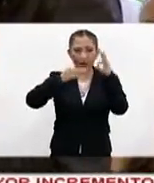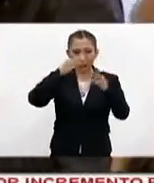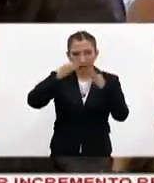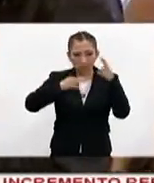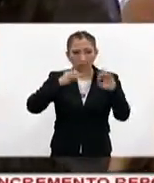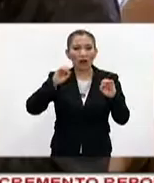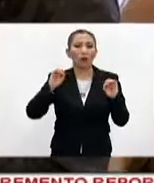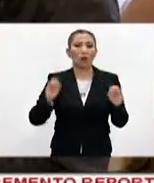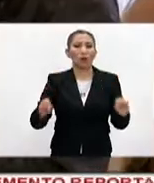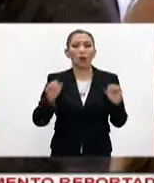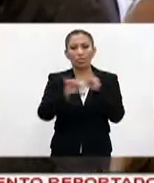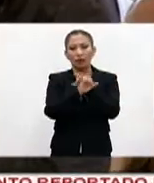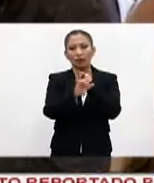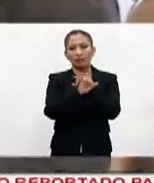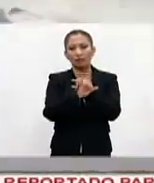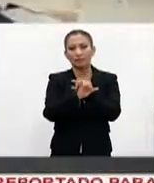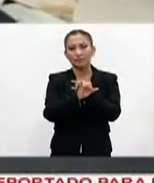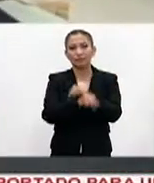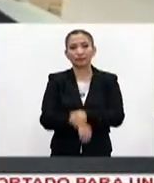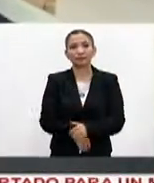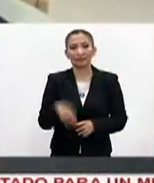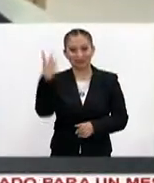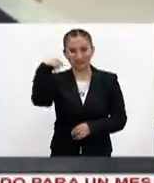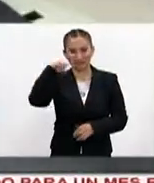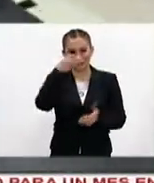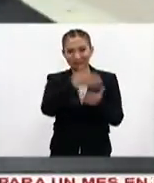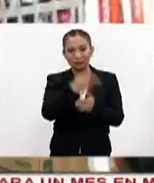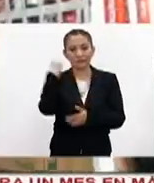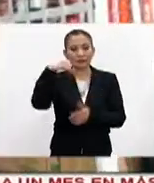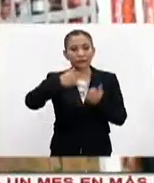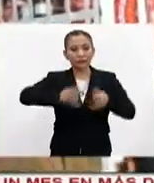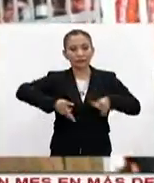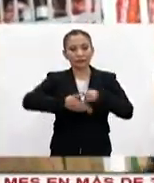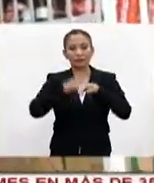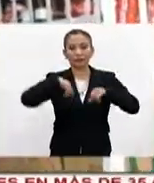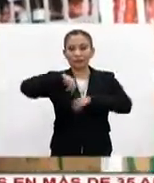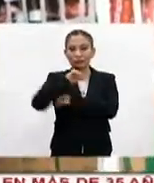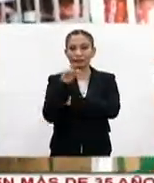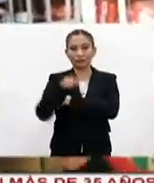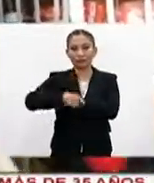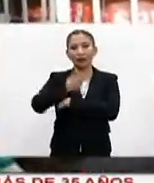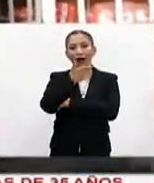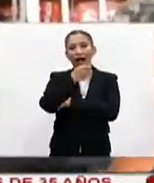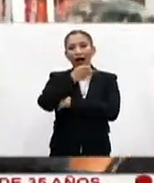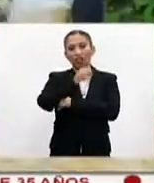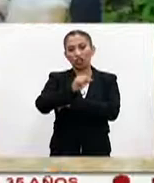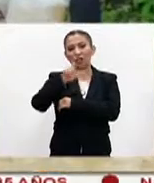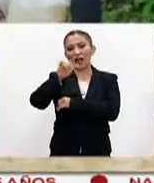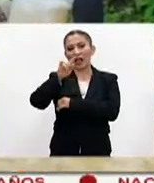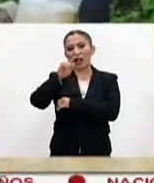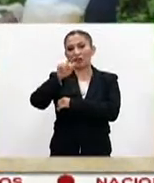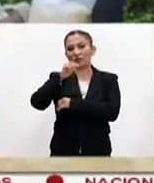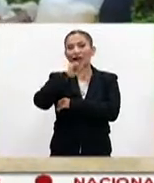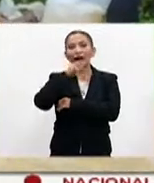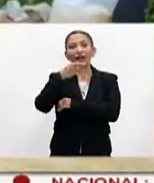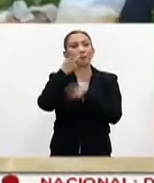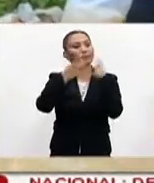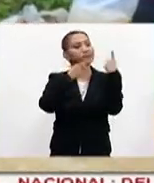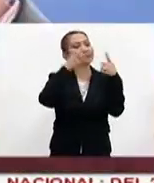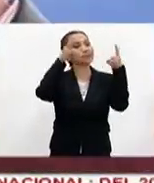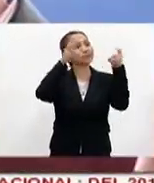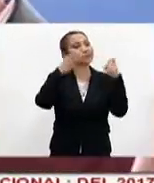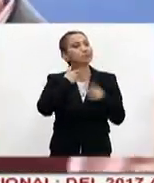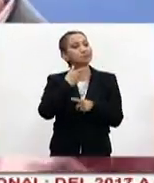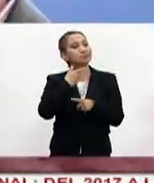noticiosos o en las redes sociales. De gira por Veracruz al inaugurar un almacén granelero de Diconsa y en un discurso matizado por el